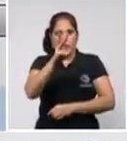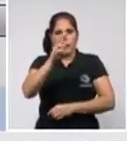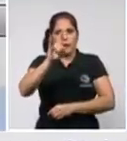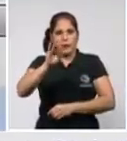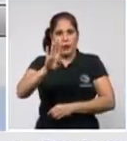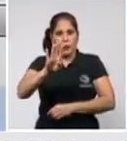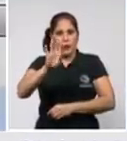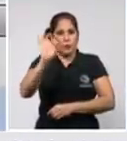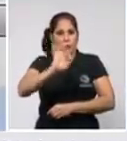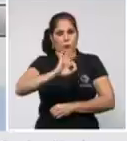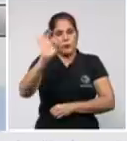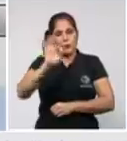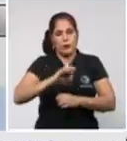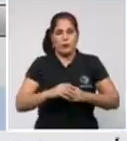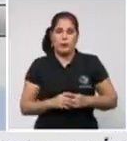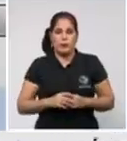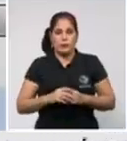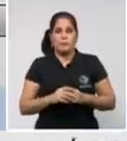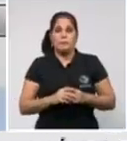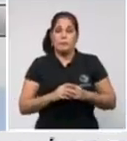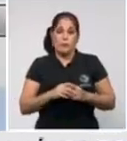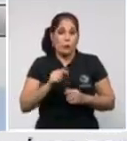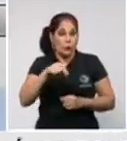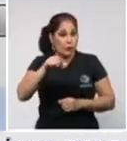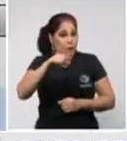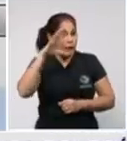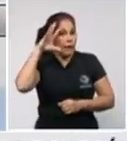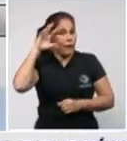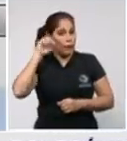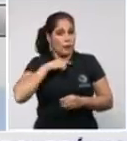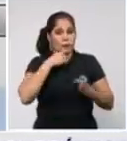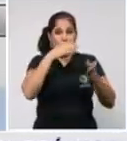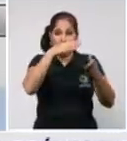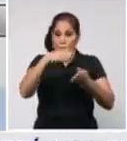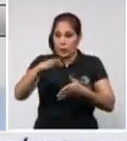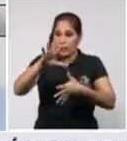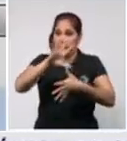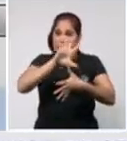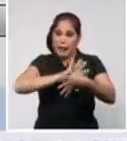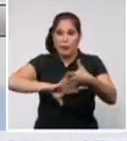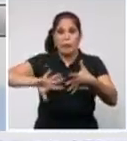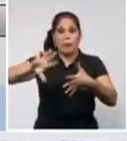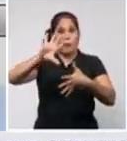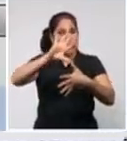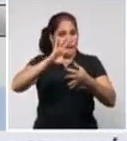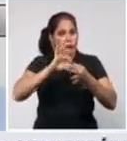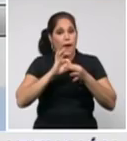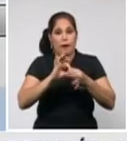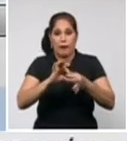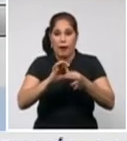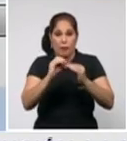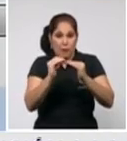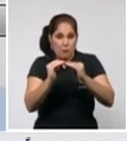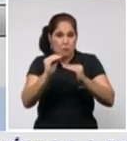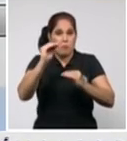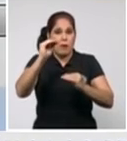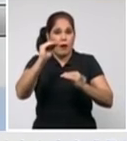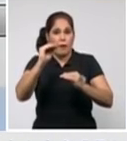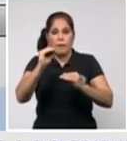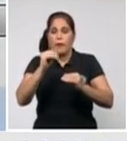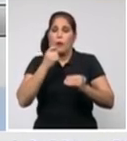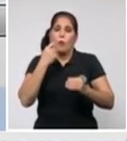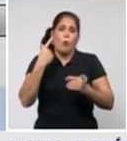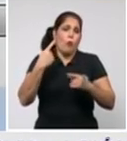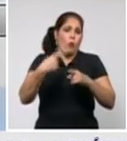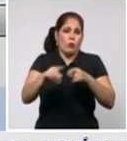3,34%. Dese cuenta de la letalidad de la misma, que tal vez no sea tan alta como el ébola o que quizás